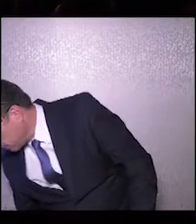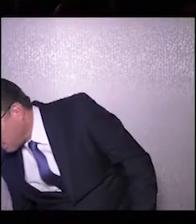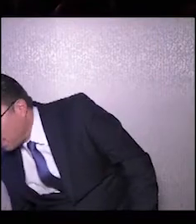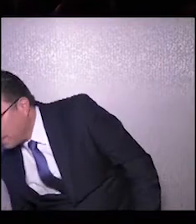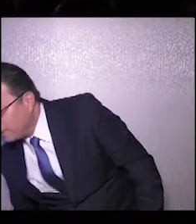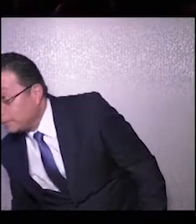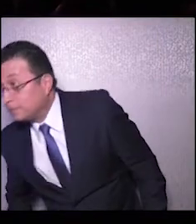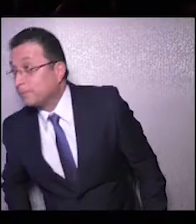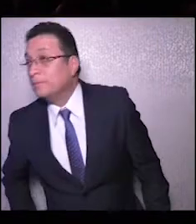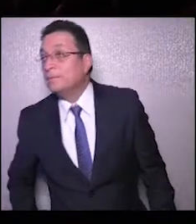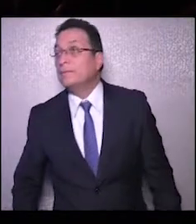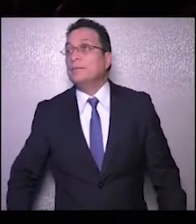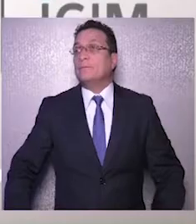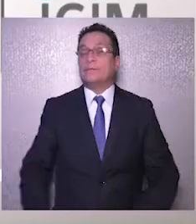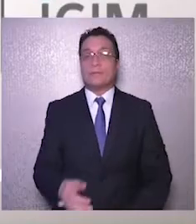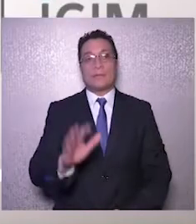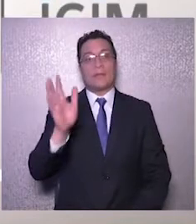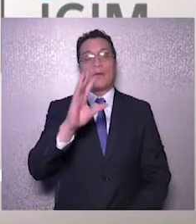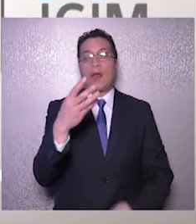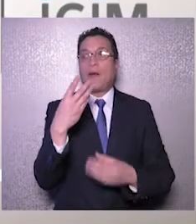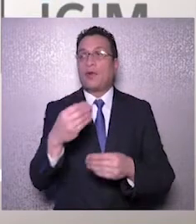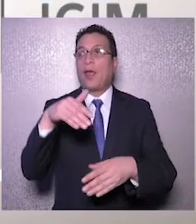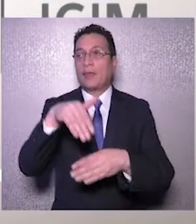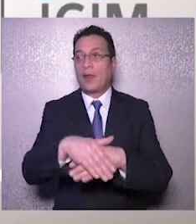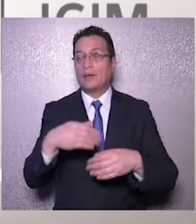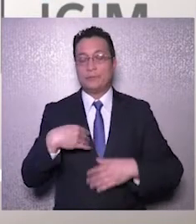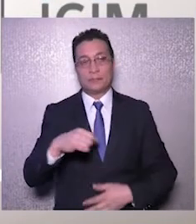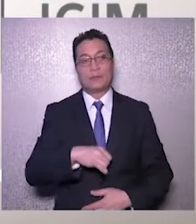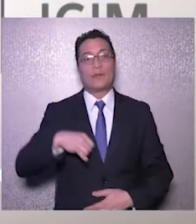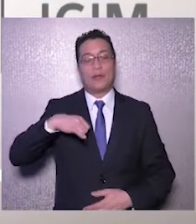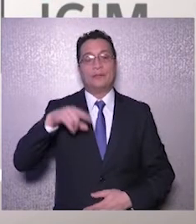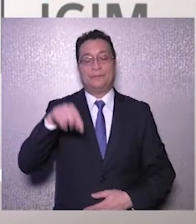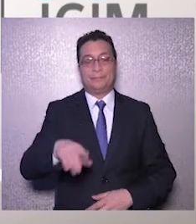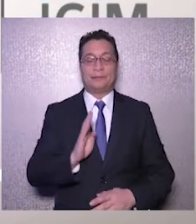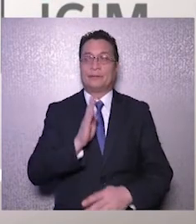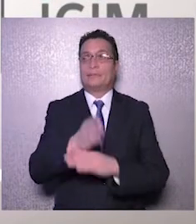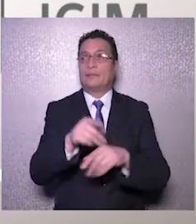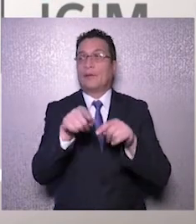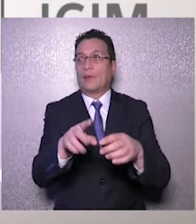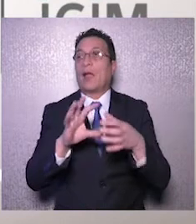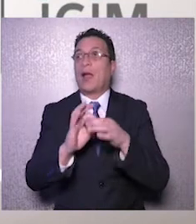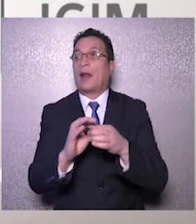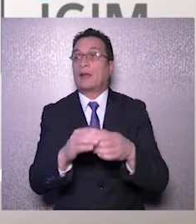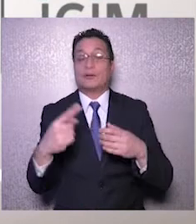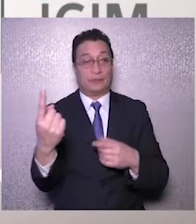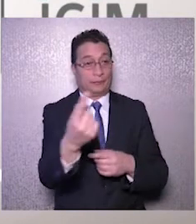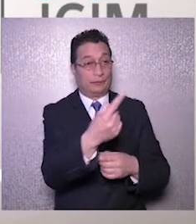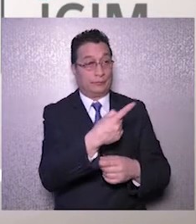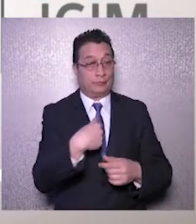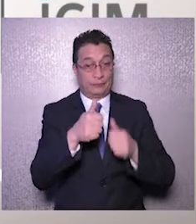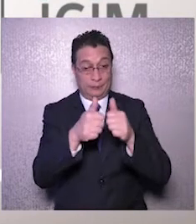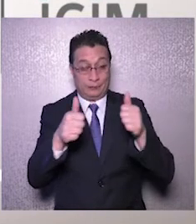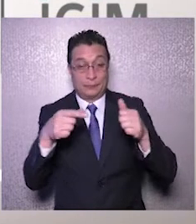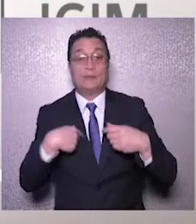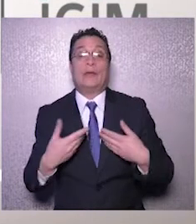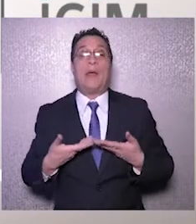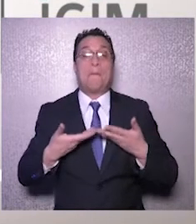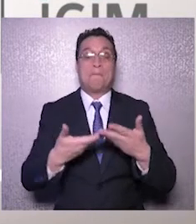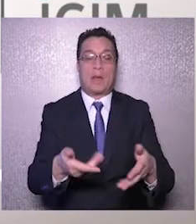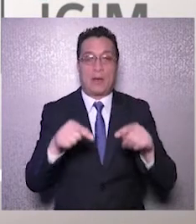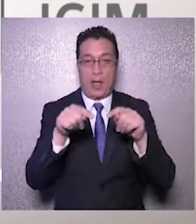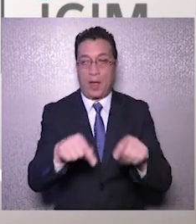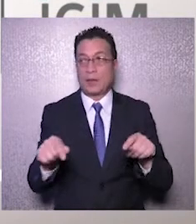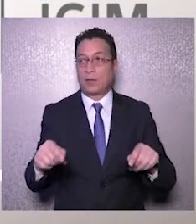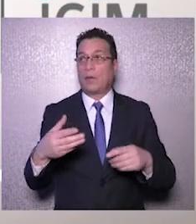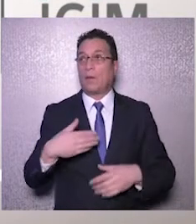Hola, muy buenas tardes. Es un honor y un placer estar aquí con ustedes. Muchas gracias a la organización por la oportunidad de estar aquí. Mi nombre